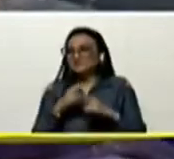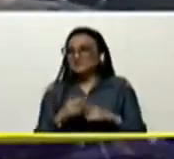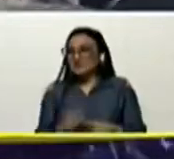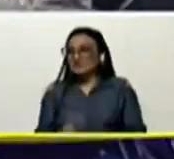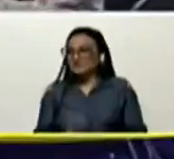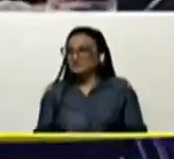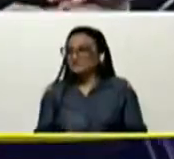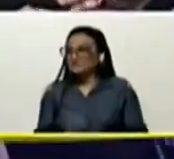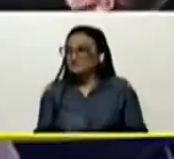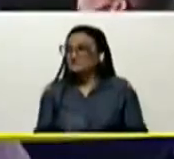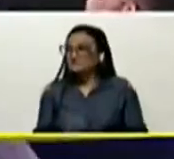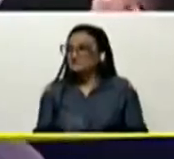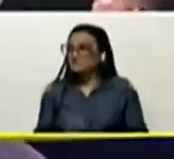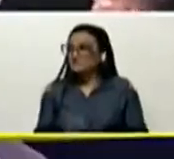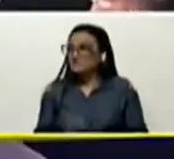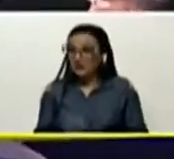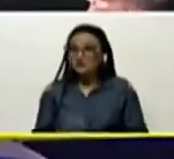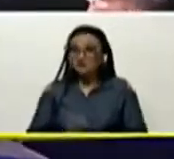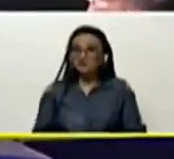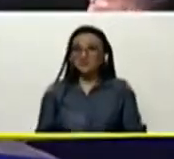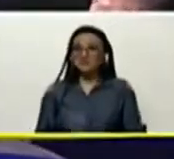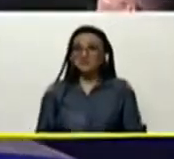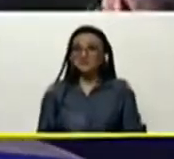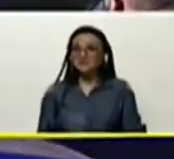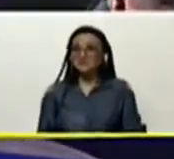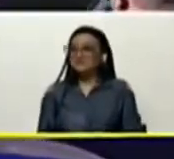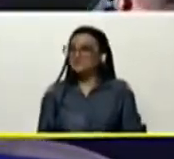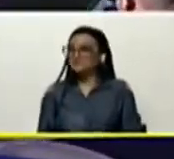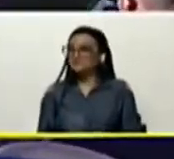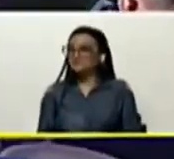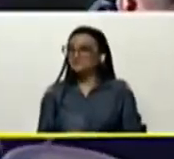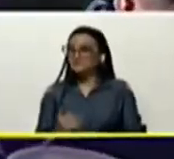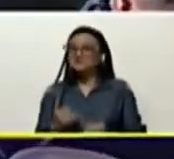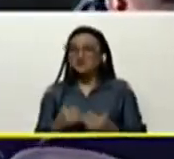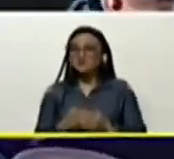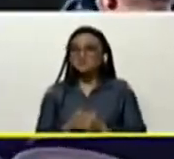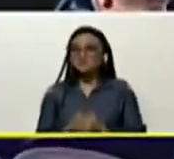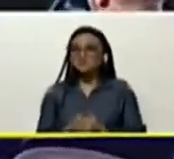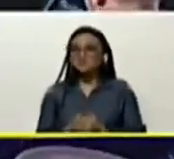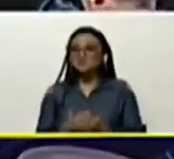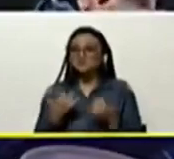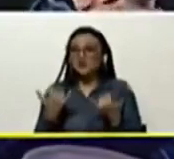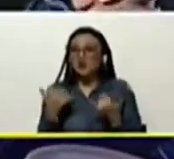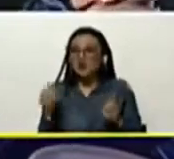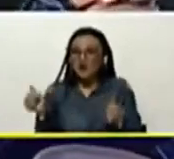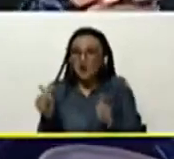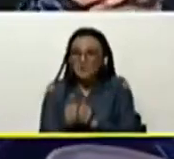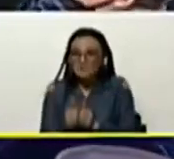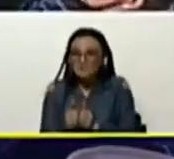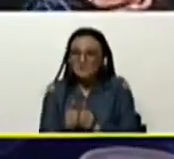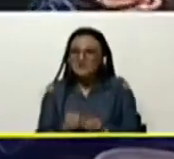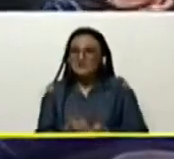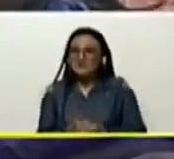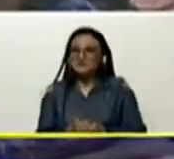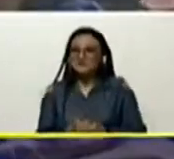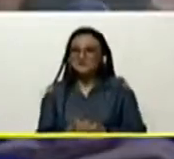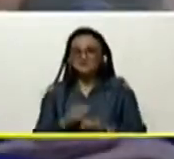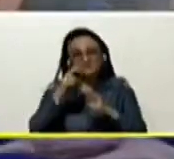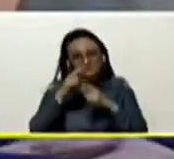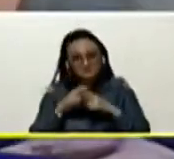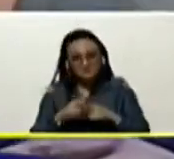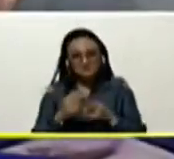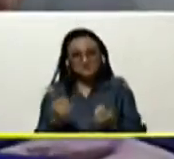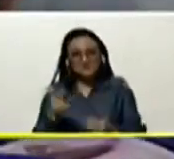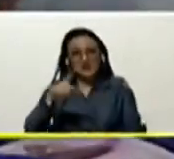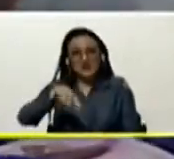ella. Vine acompañada de mi esposa, de mi hijo Tato, que me vinieron a acompañar. Y el gran mérito de ellos,